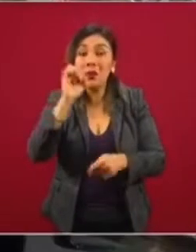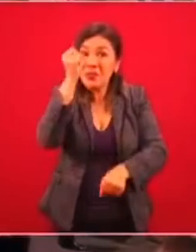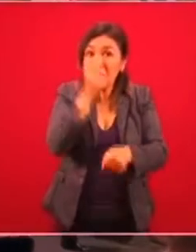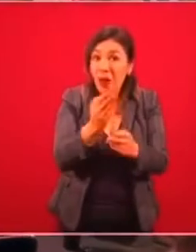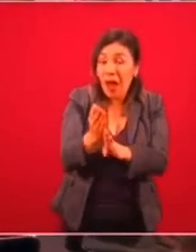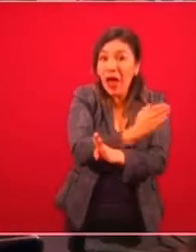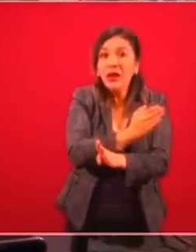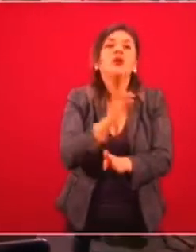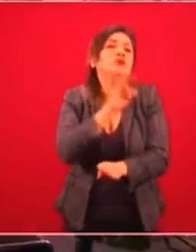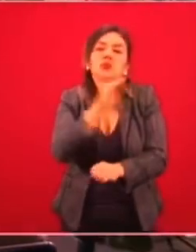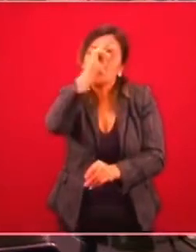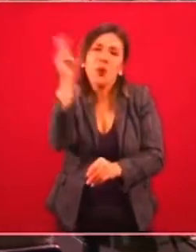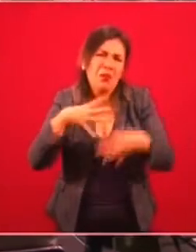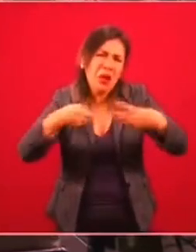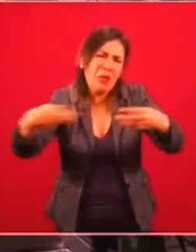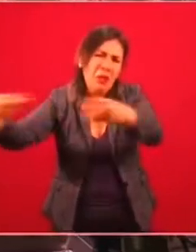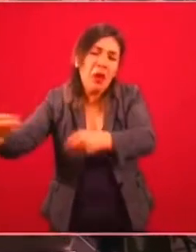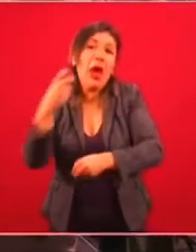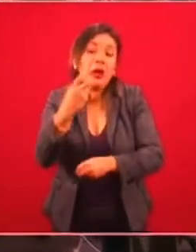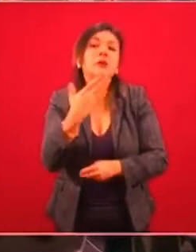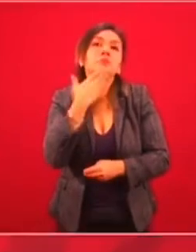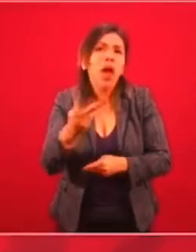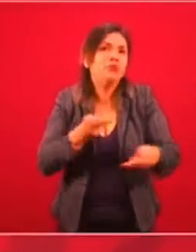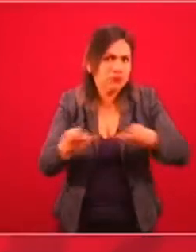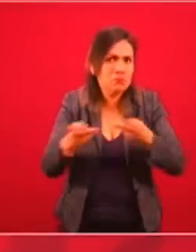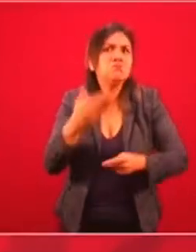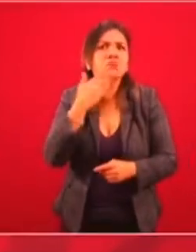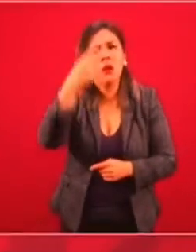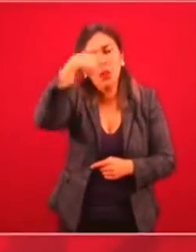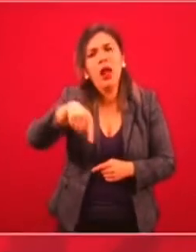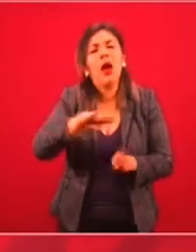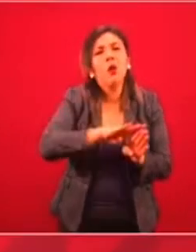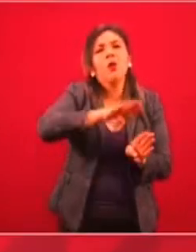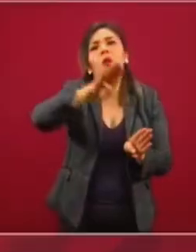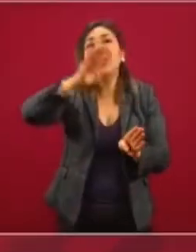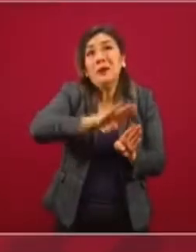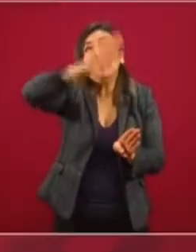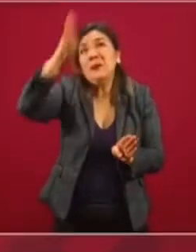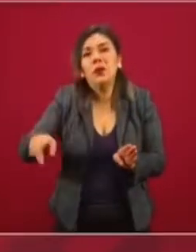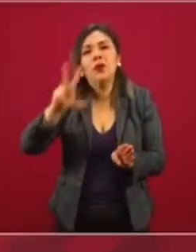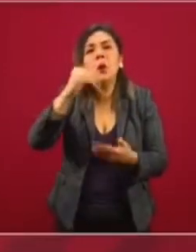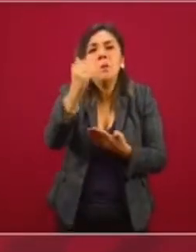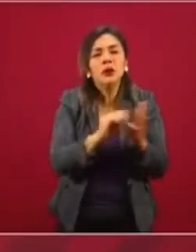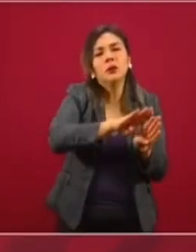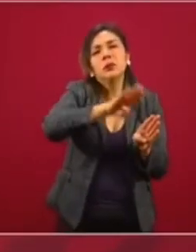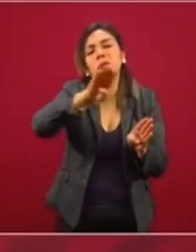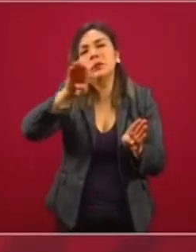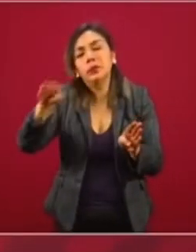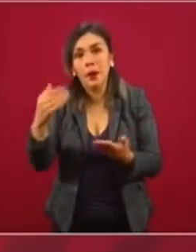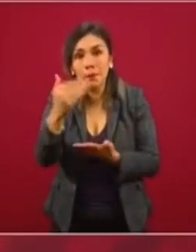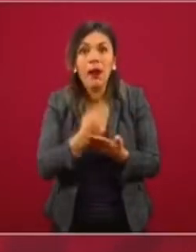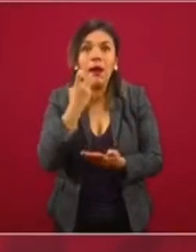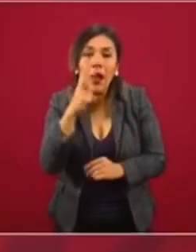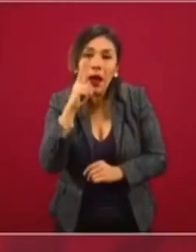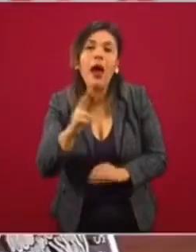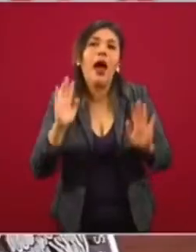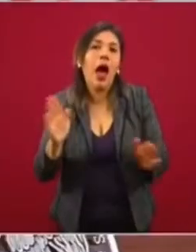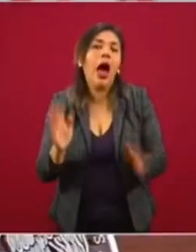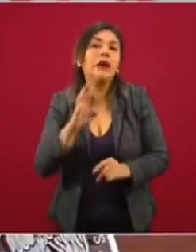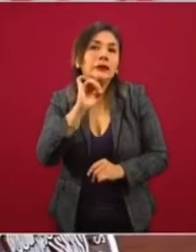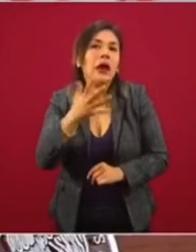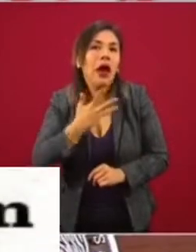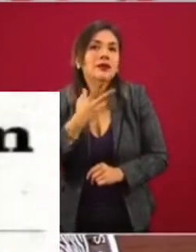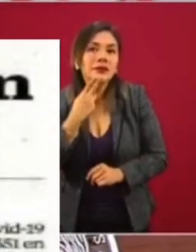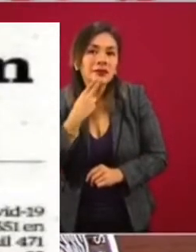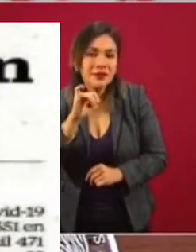Entonces, sí fue buena la estrategia de aplanar. La curva está dando resultados. Estamos,